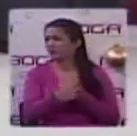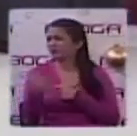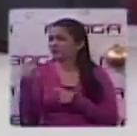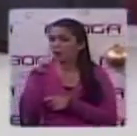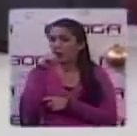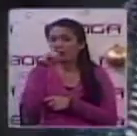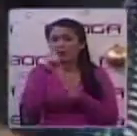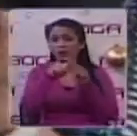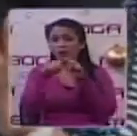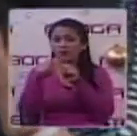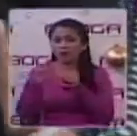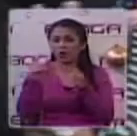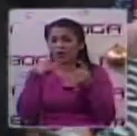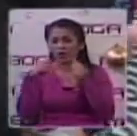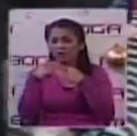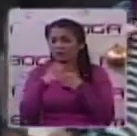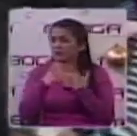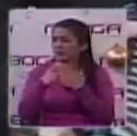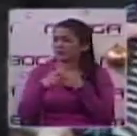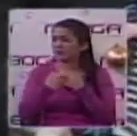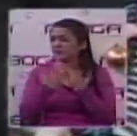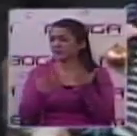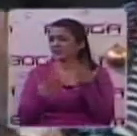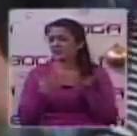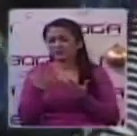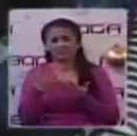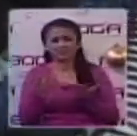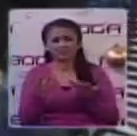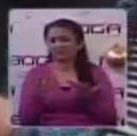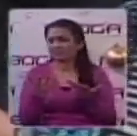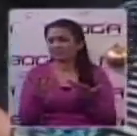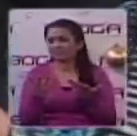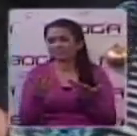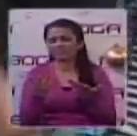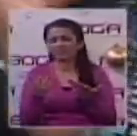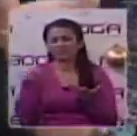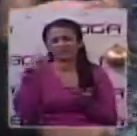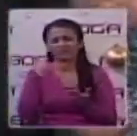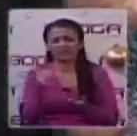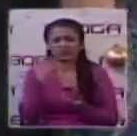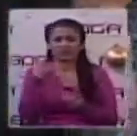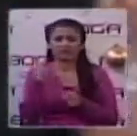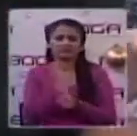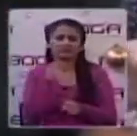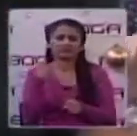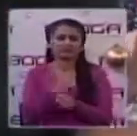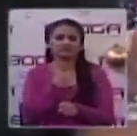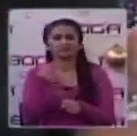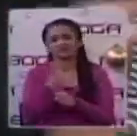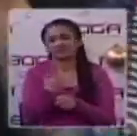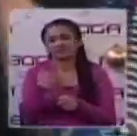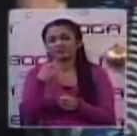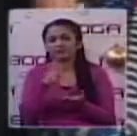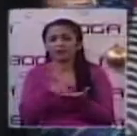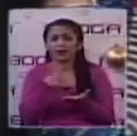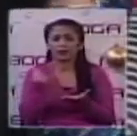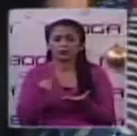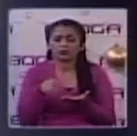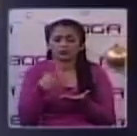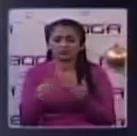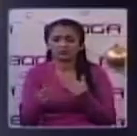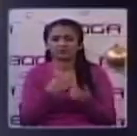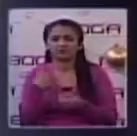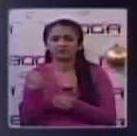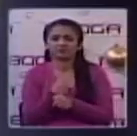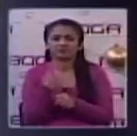identificas con ella. Entonces, mucha gente, ¿qué es lo que dice? No te pones la camiseta. Trabajo por trabajar. Me pagan porque me están